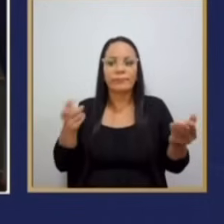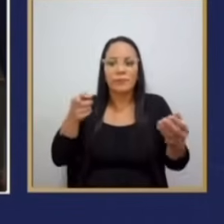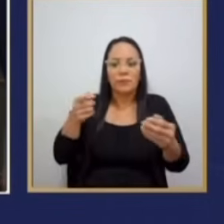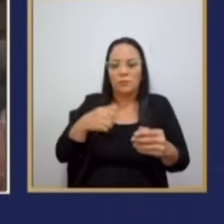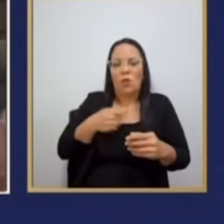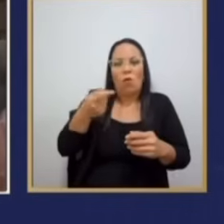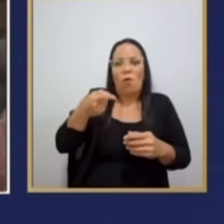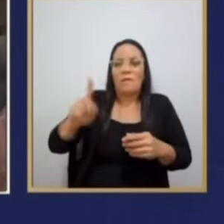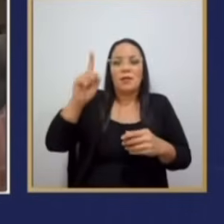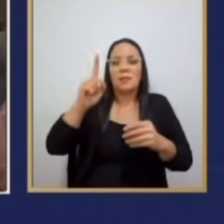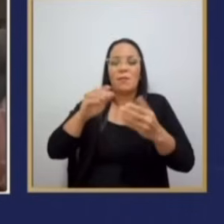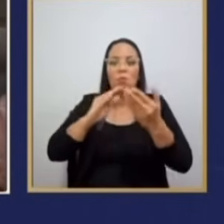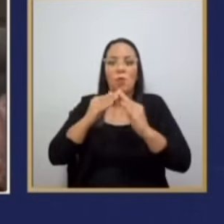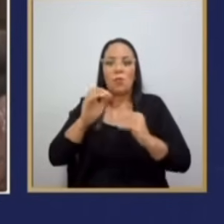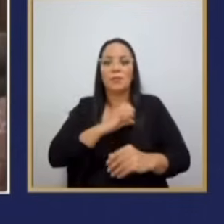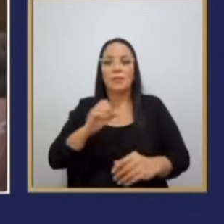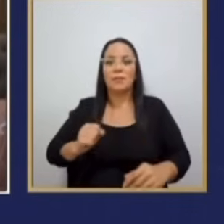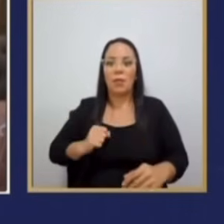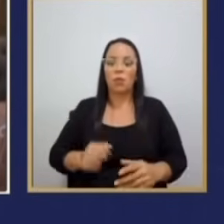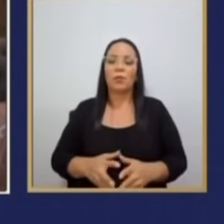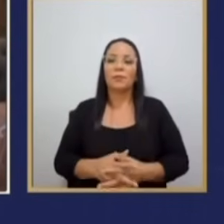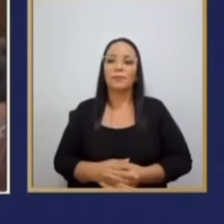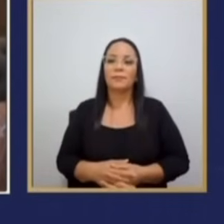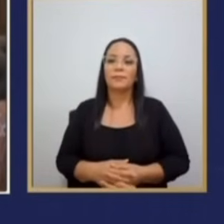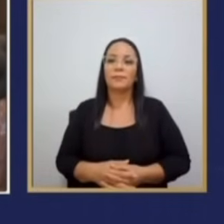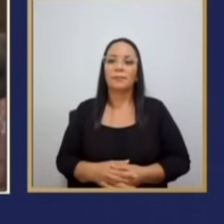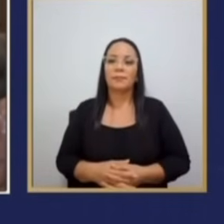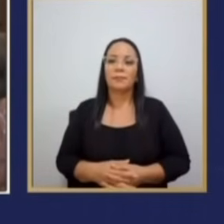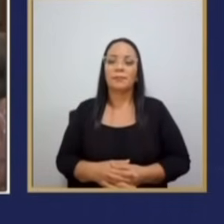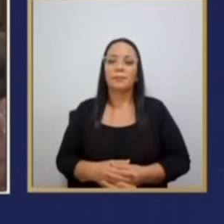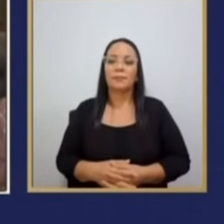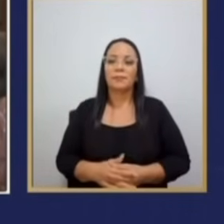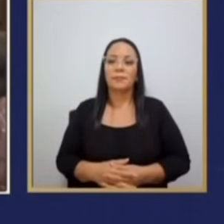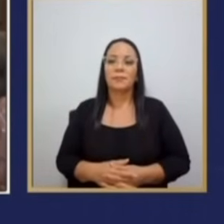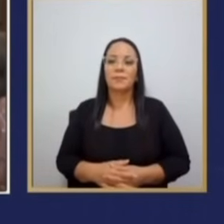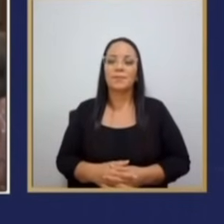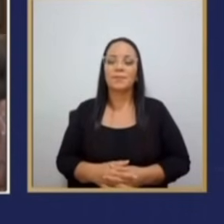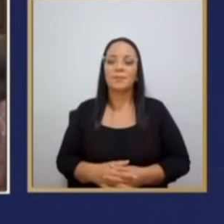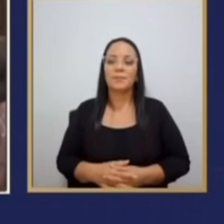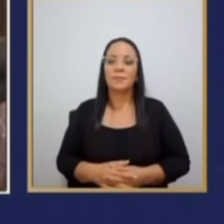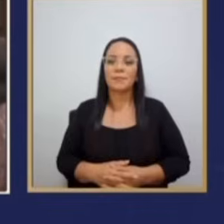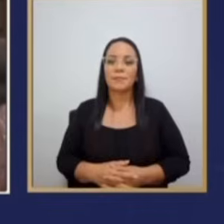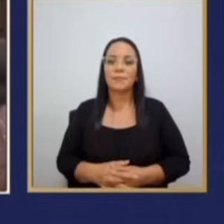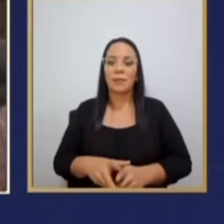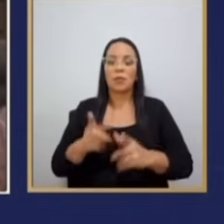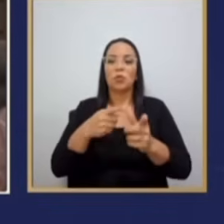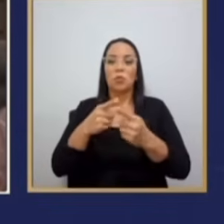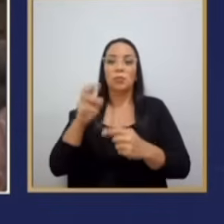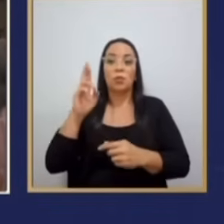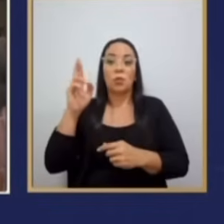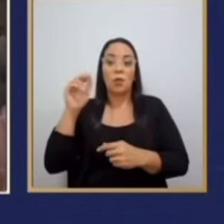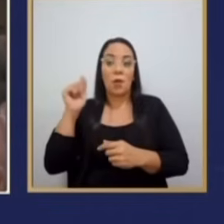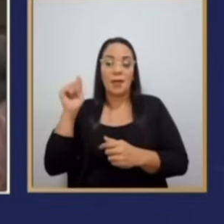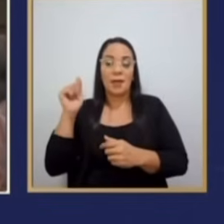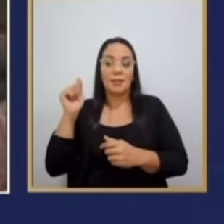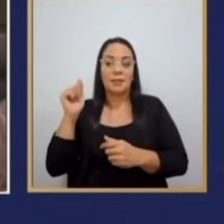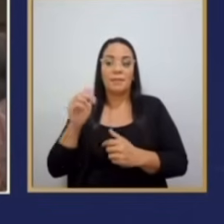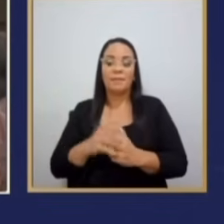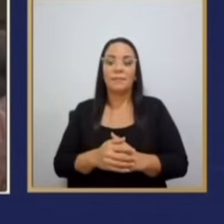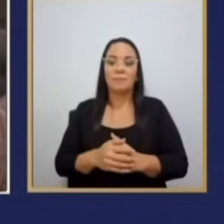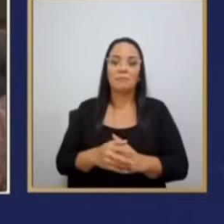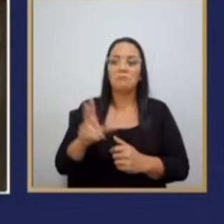al pueblo de El Salvador. Por tanto, don Rodrigo Arias, tómese